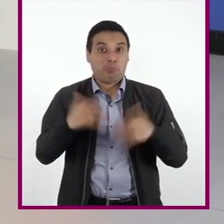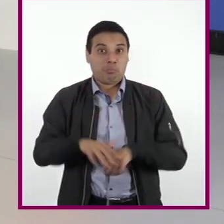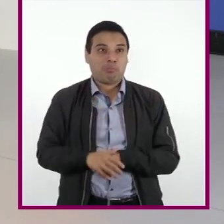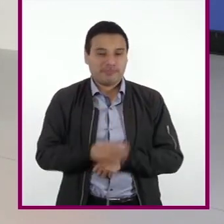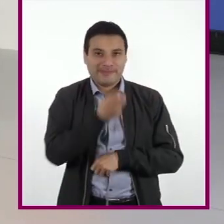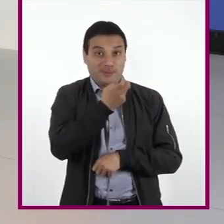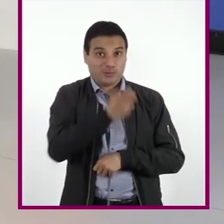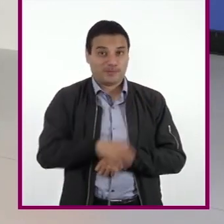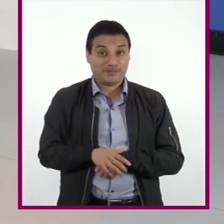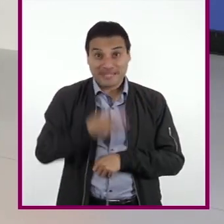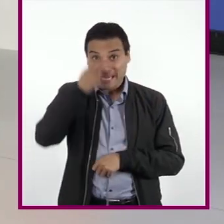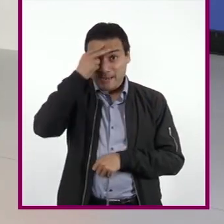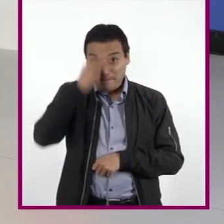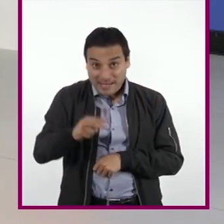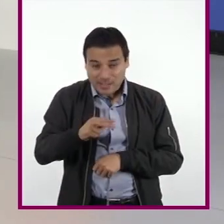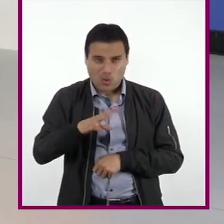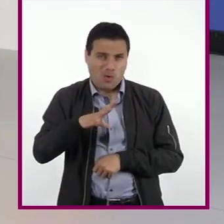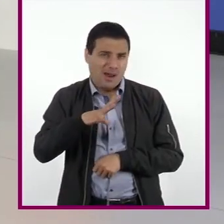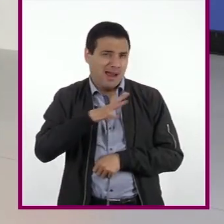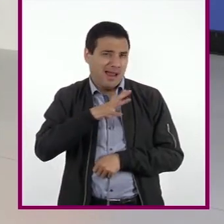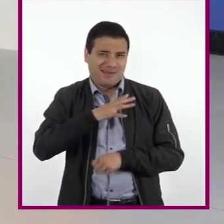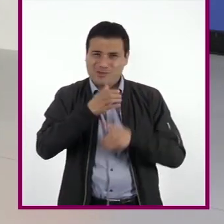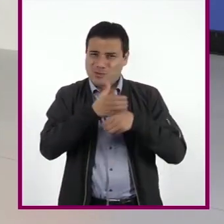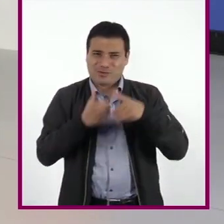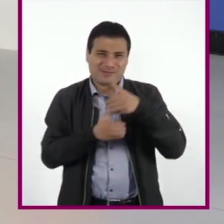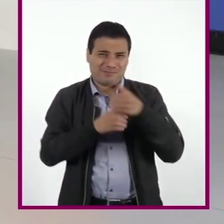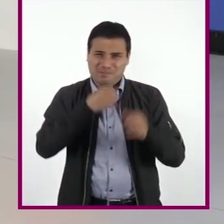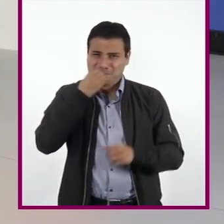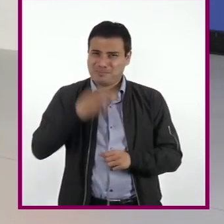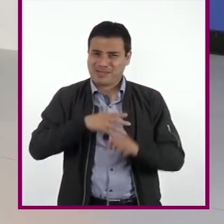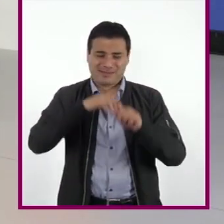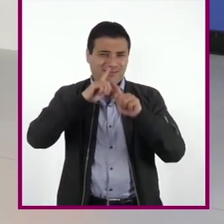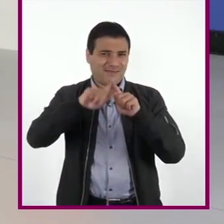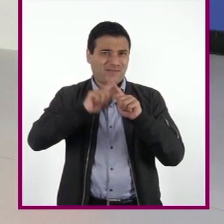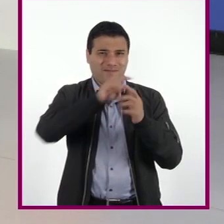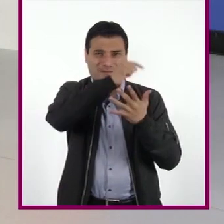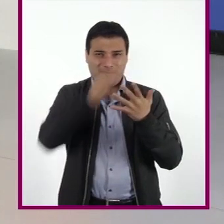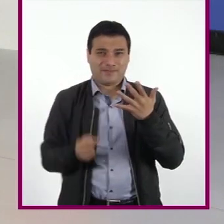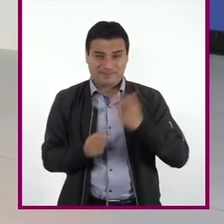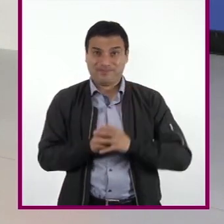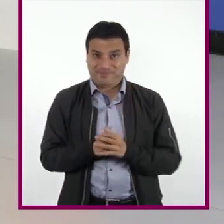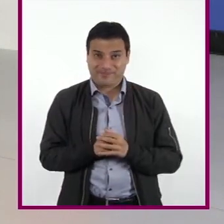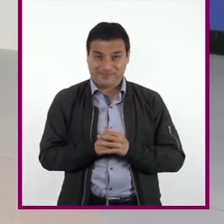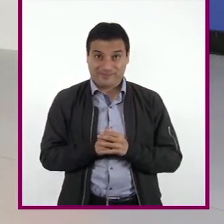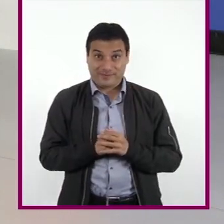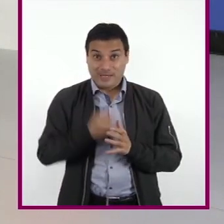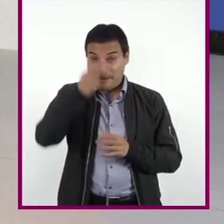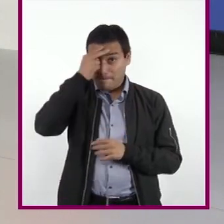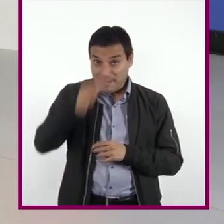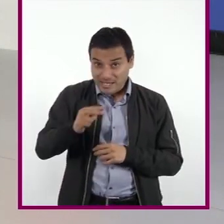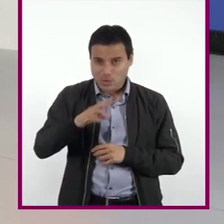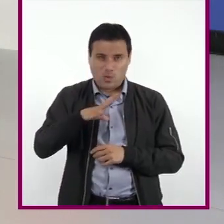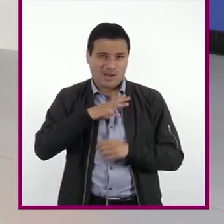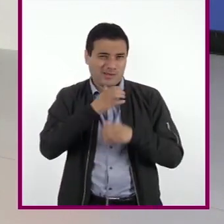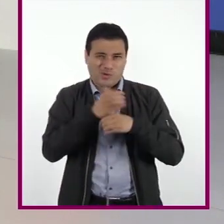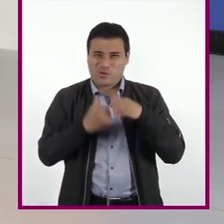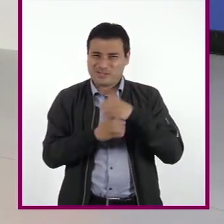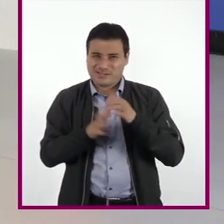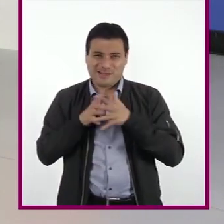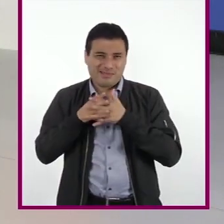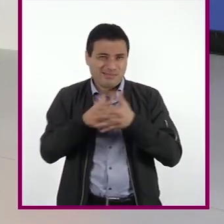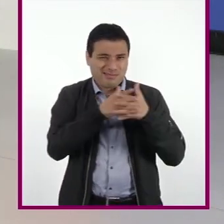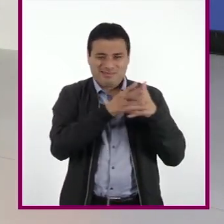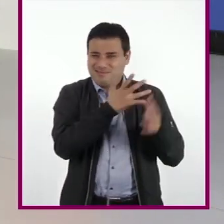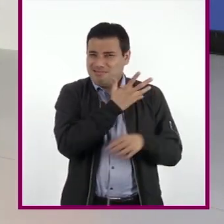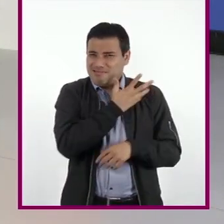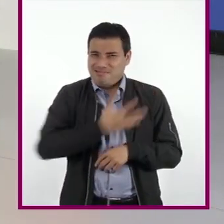¡Exacto! México cuenta con muchas maravillas, por lo que se identifica como un país megadiverso, con una riqueza natural